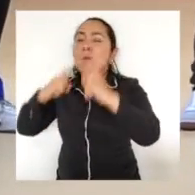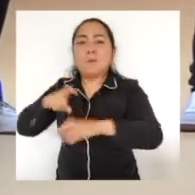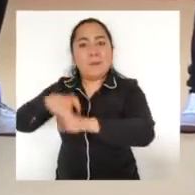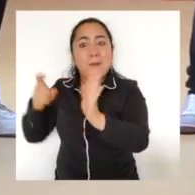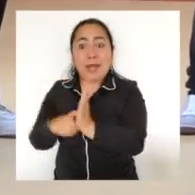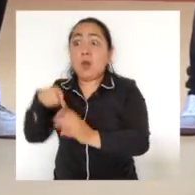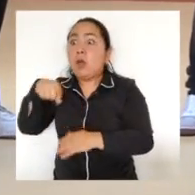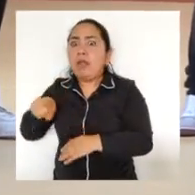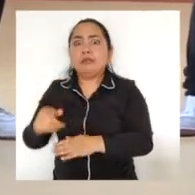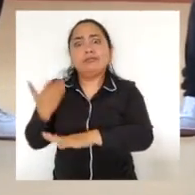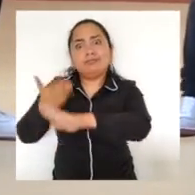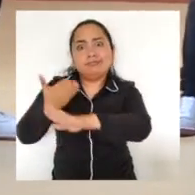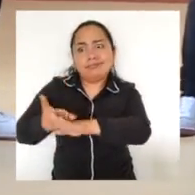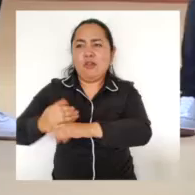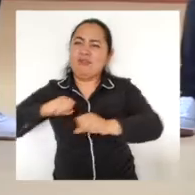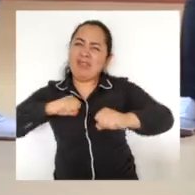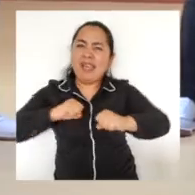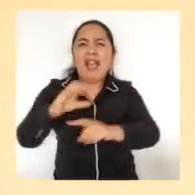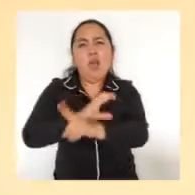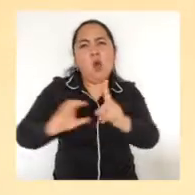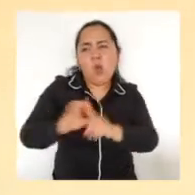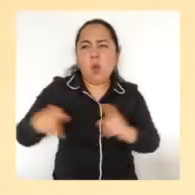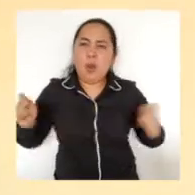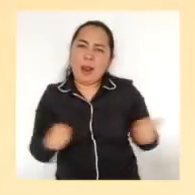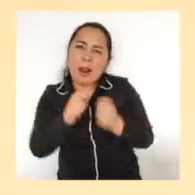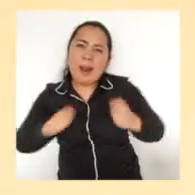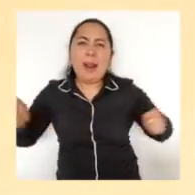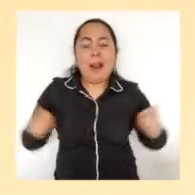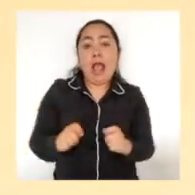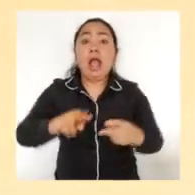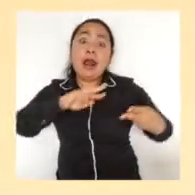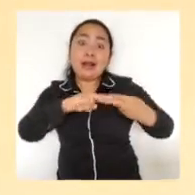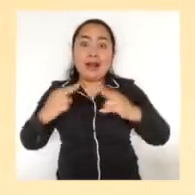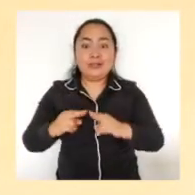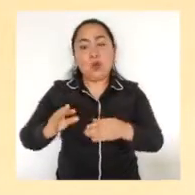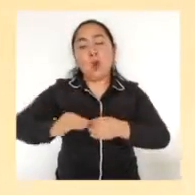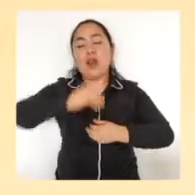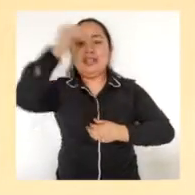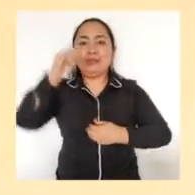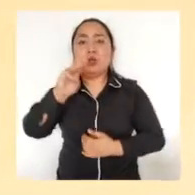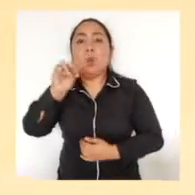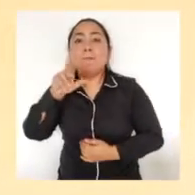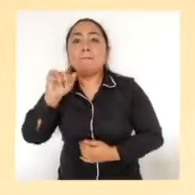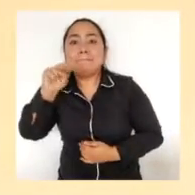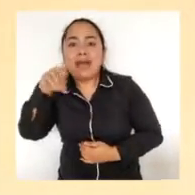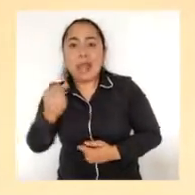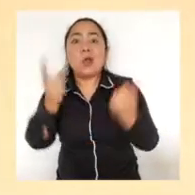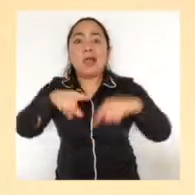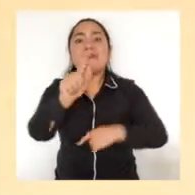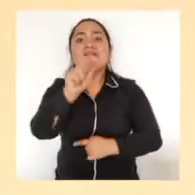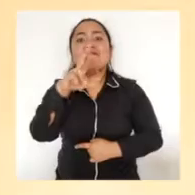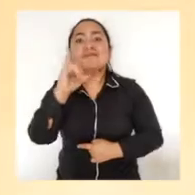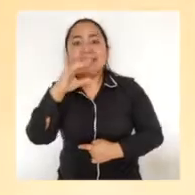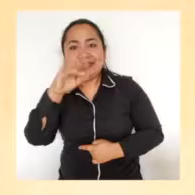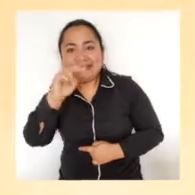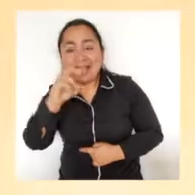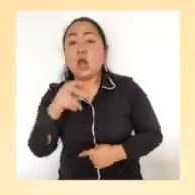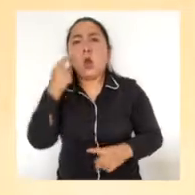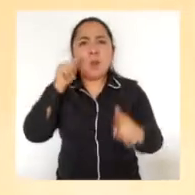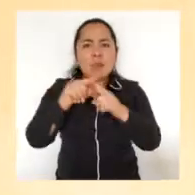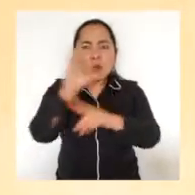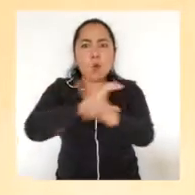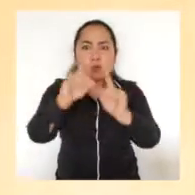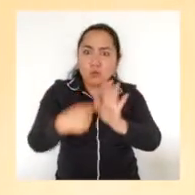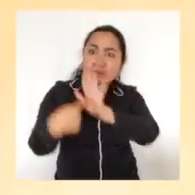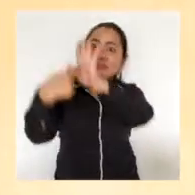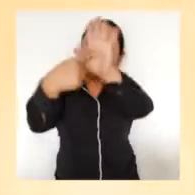quienes proyectan propuestas estéticas de manera permanente en el marco espiritual franciscano y mariano, dirigidas a posicionar nuestra cultura en los